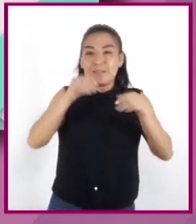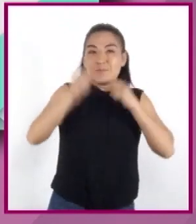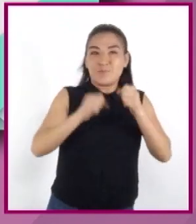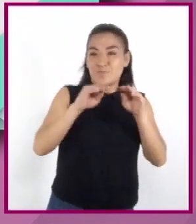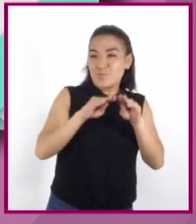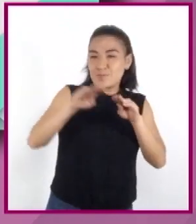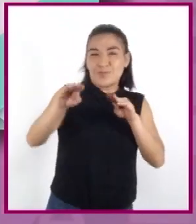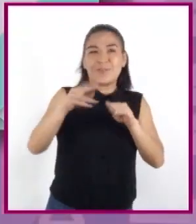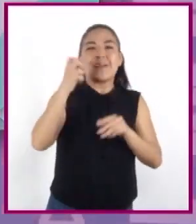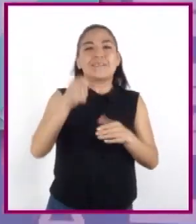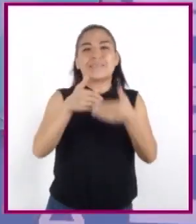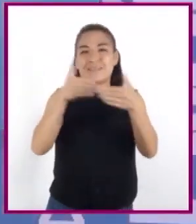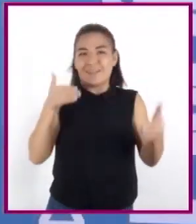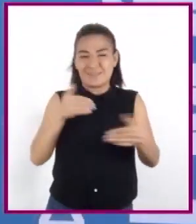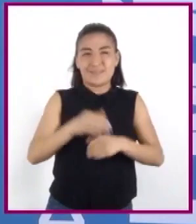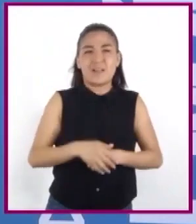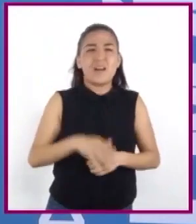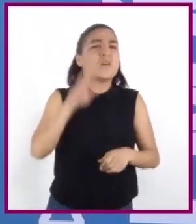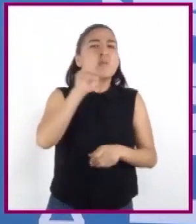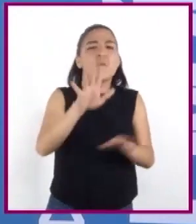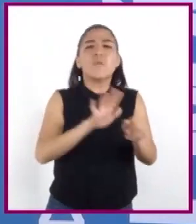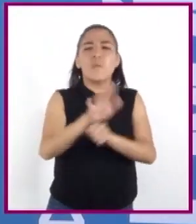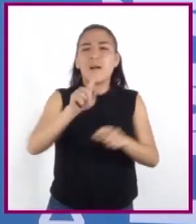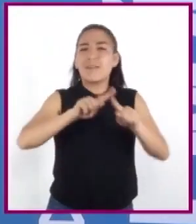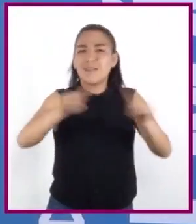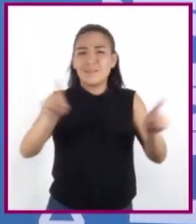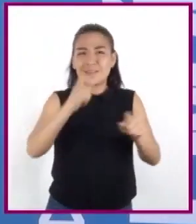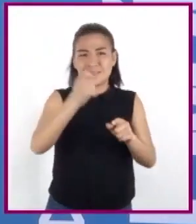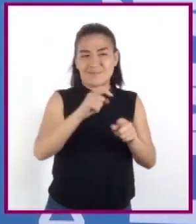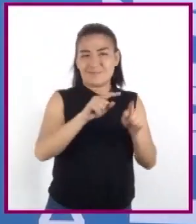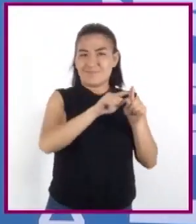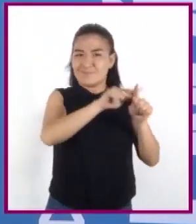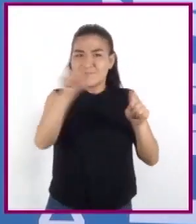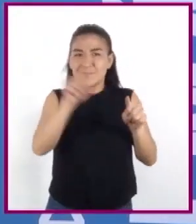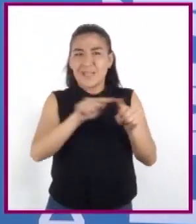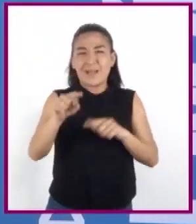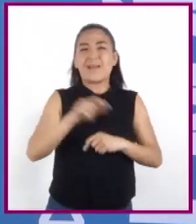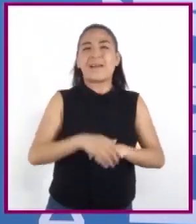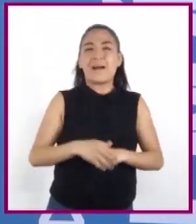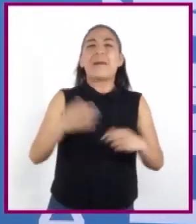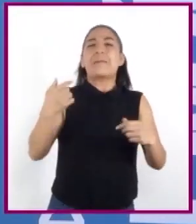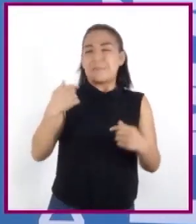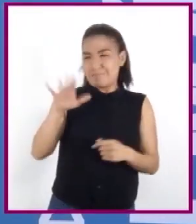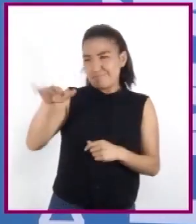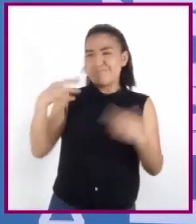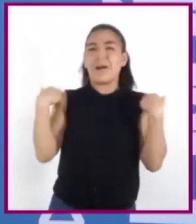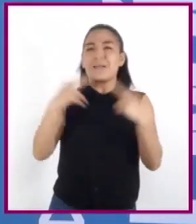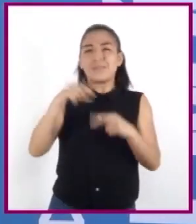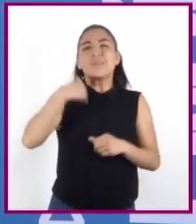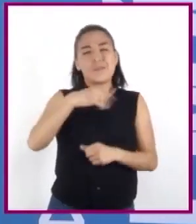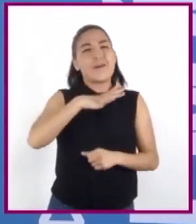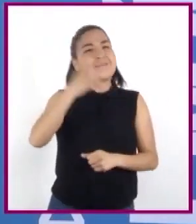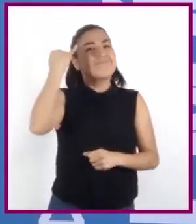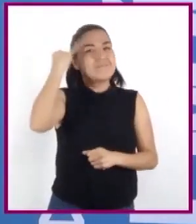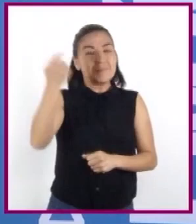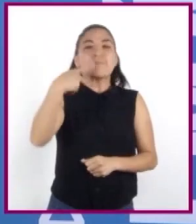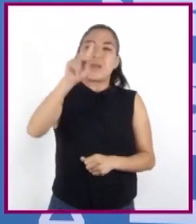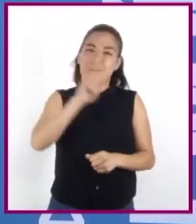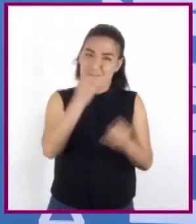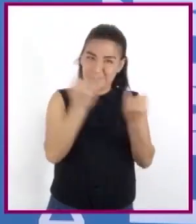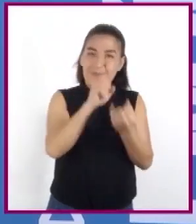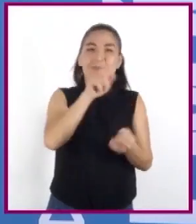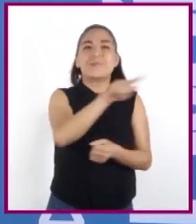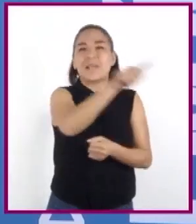observación. ¿Qué diferencia observan entre las gráficas? Tengo una idea, profesor Carlos, pero también hay que pedirles a